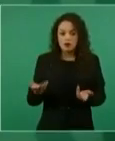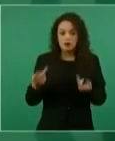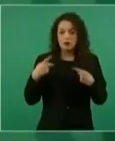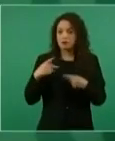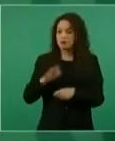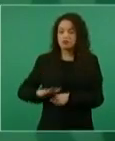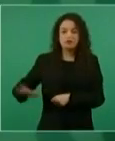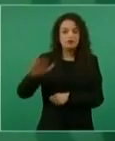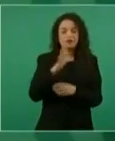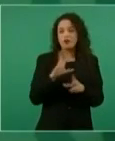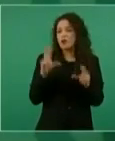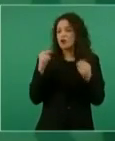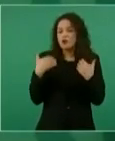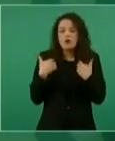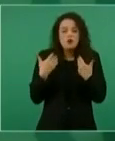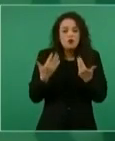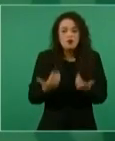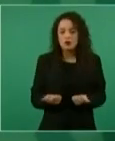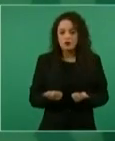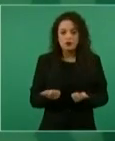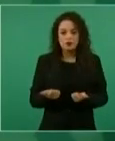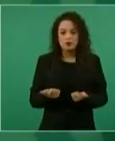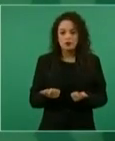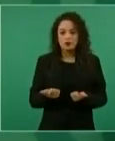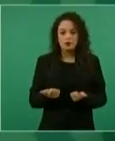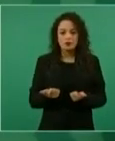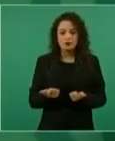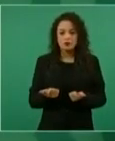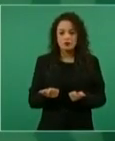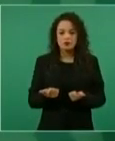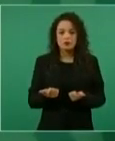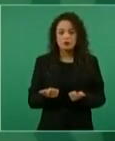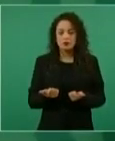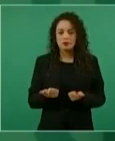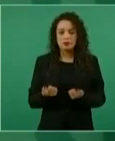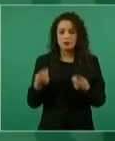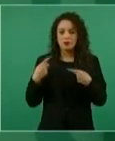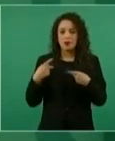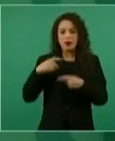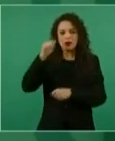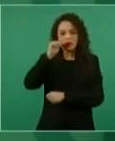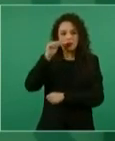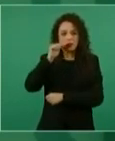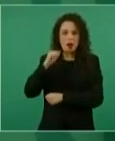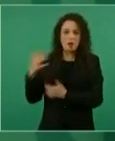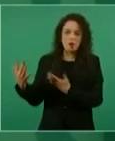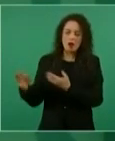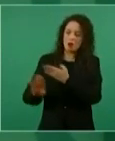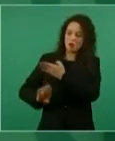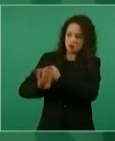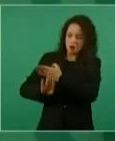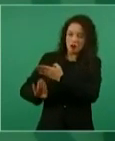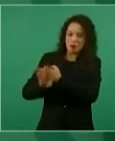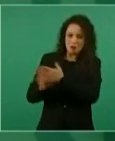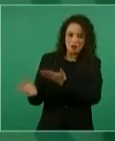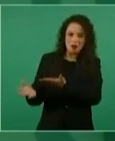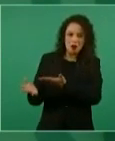incomprensión de nuestros adversarios,